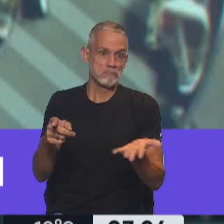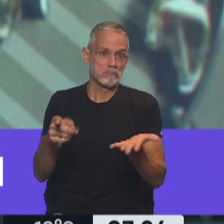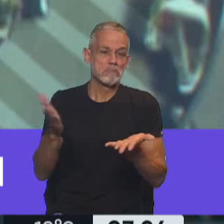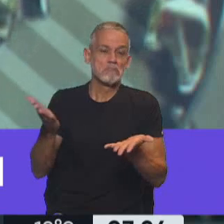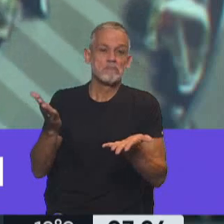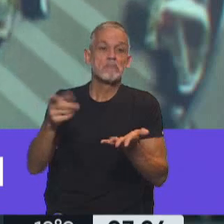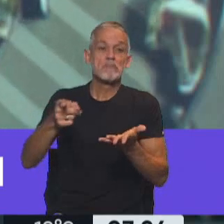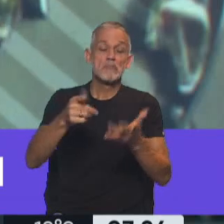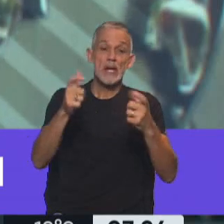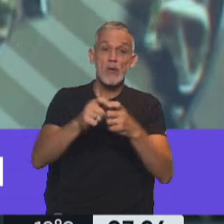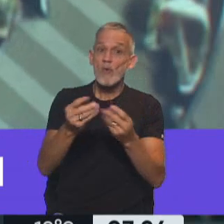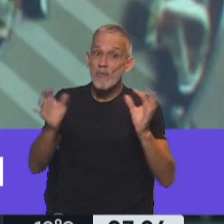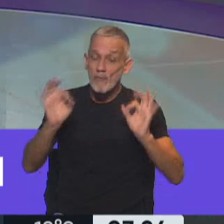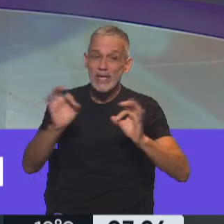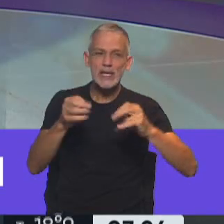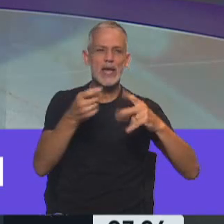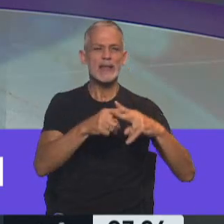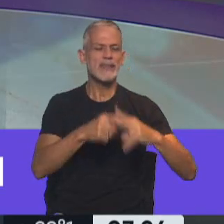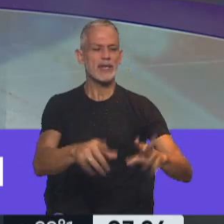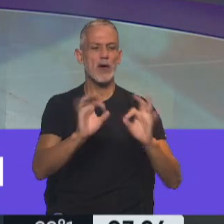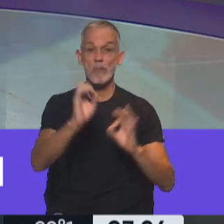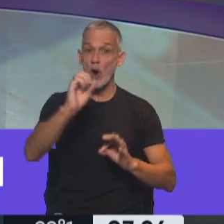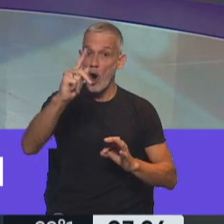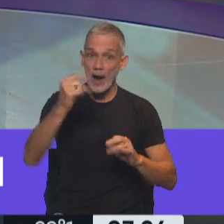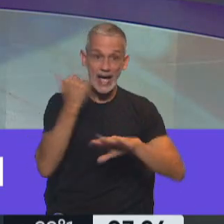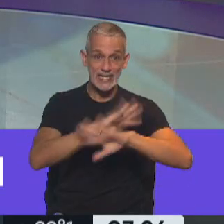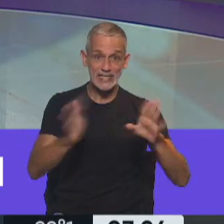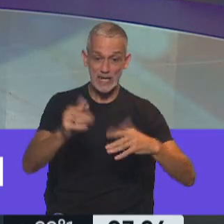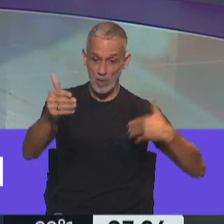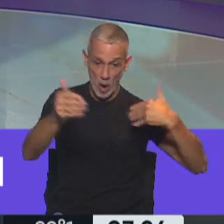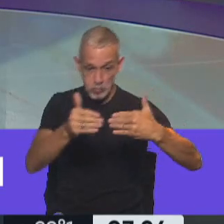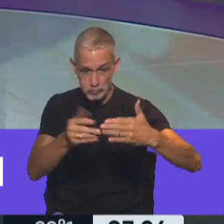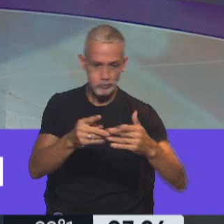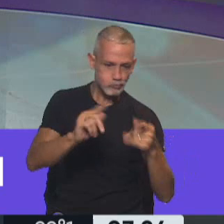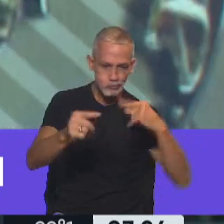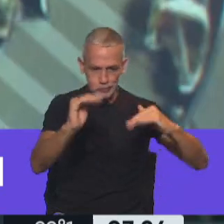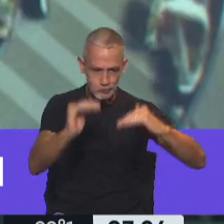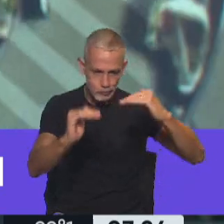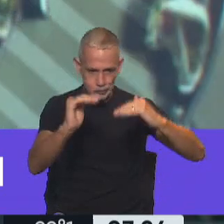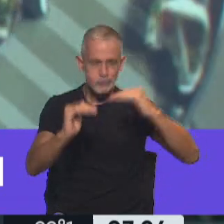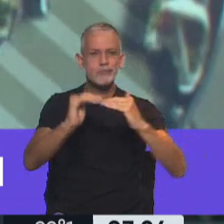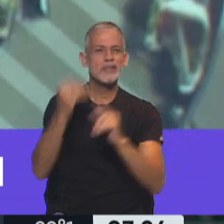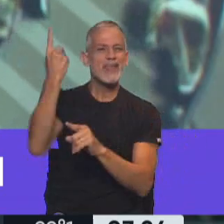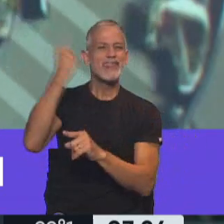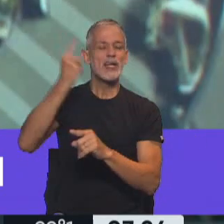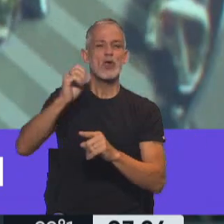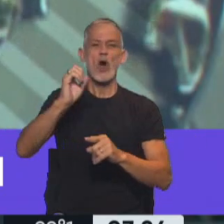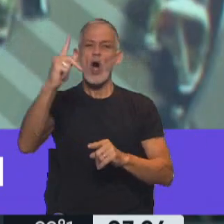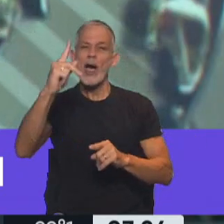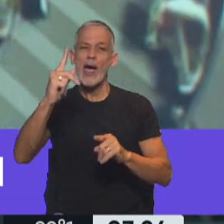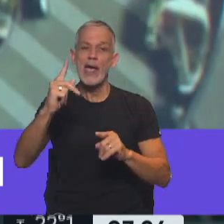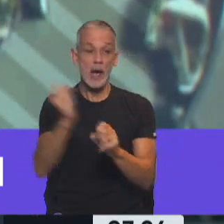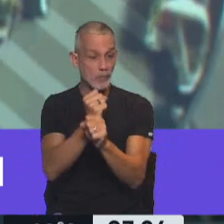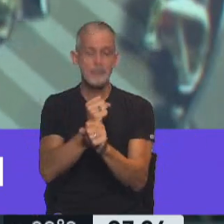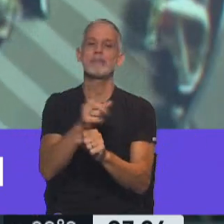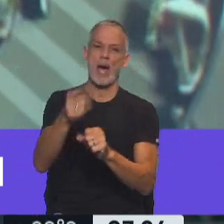es que después de esa reunión, que los técnicos del fondo digan estos son los acercamientos que logramos, el directorio dé el ok, y ahí puede